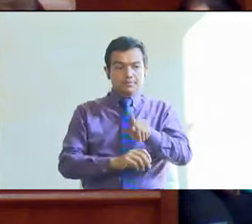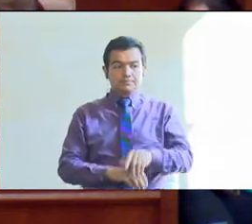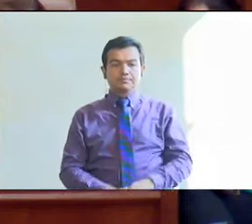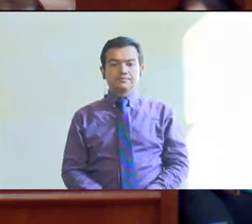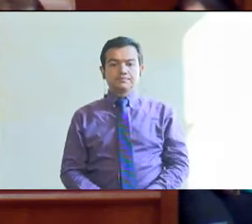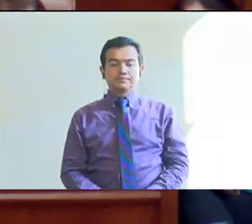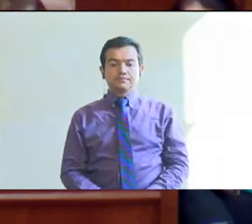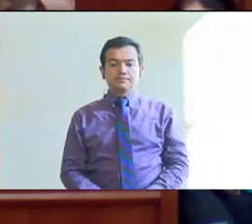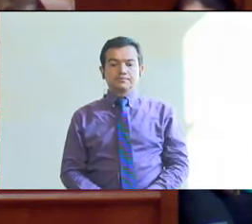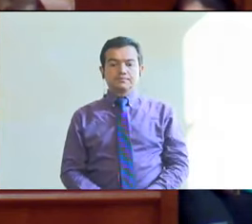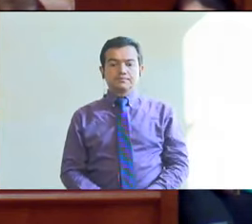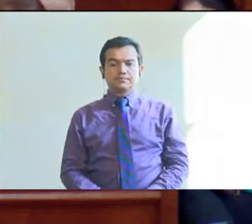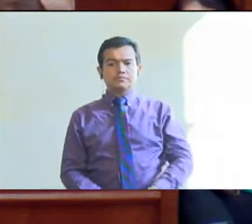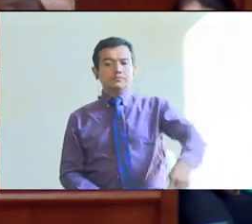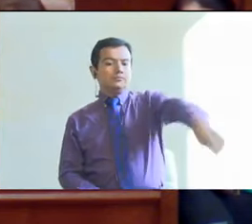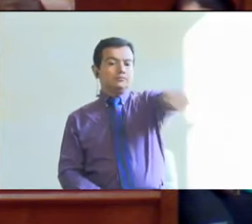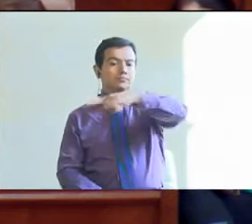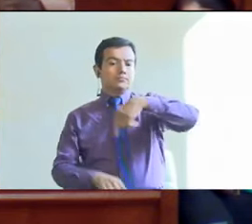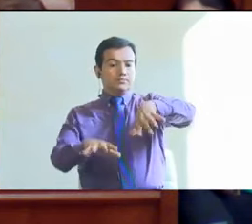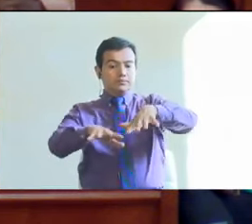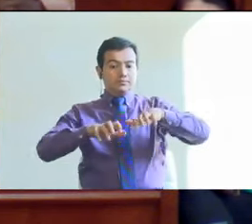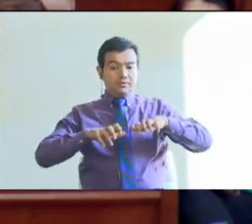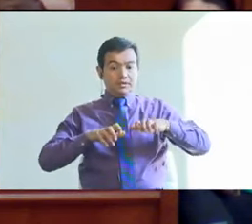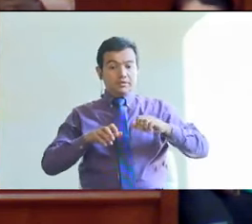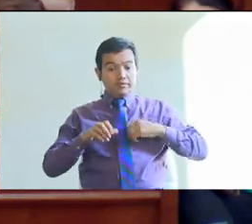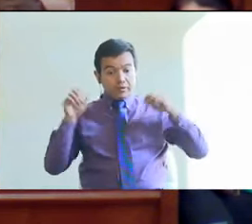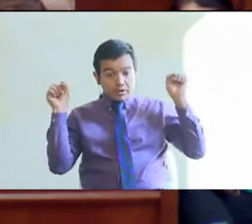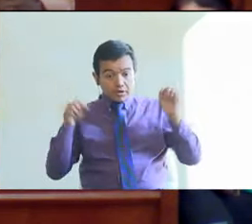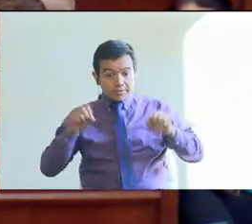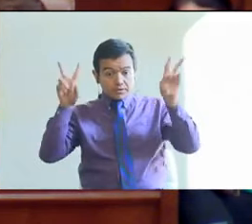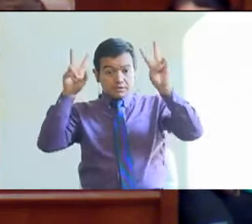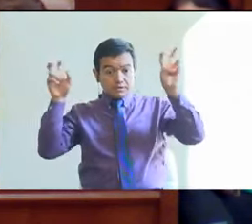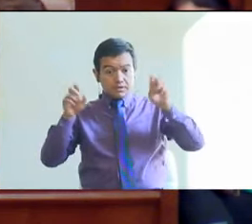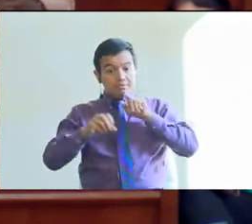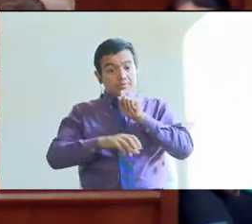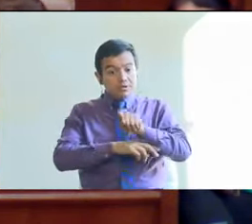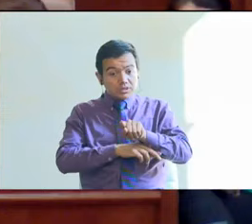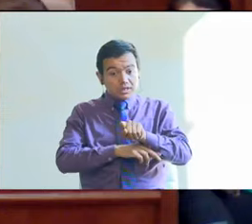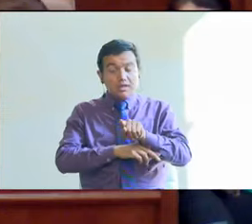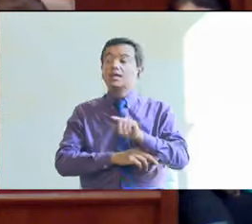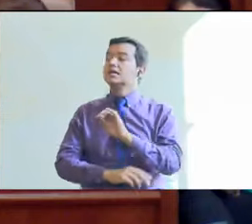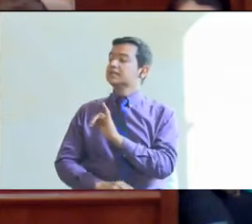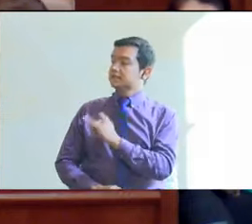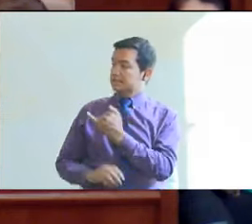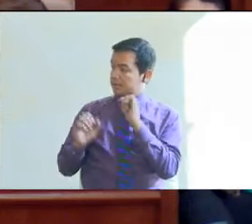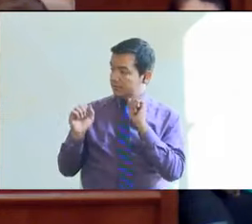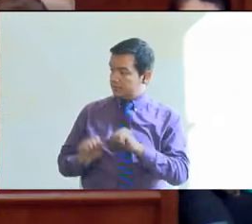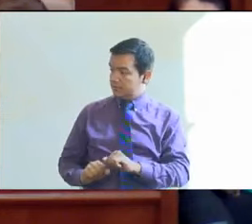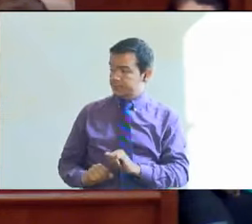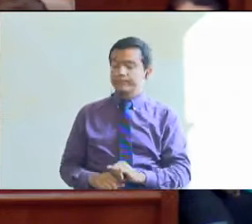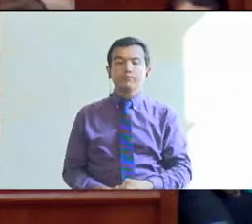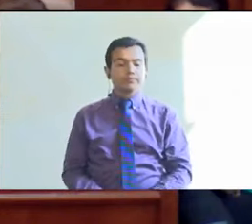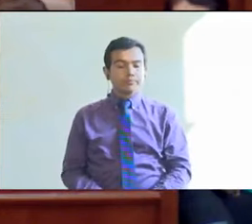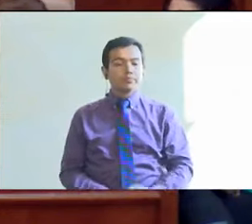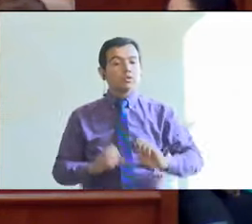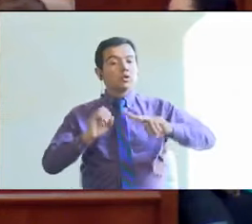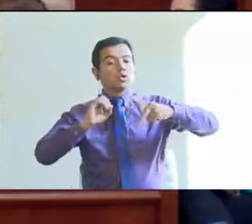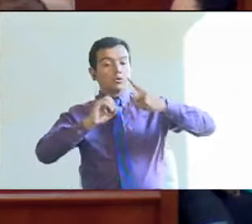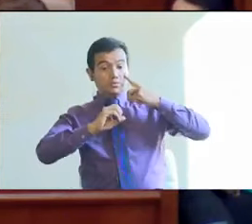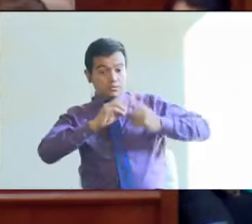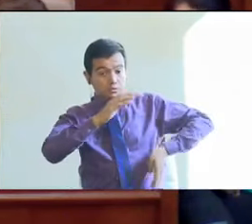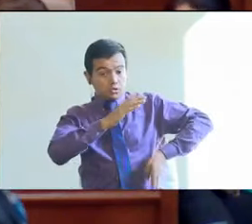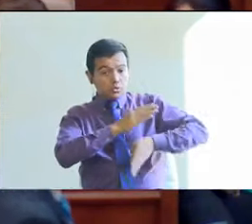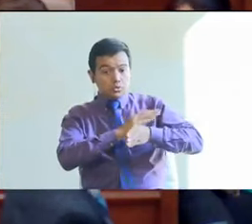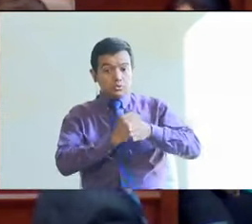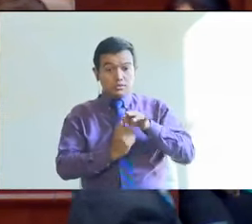pregunta aprueba la plenaria el título y la pregunta ha sido aprobado ha sido aprobado muy bien antes de seguir con